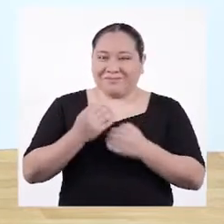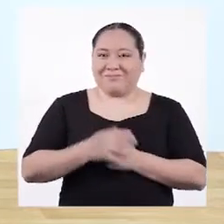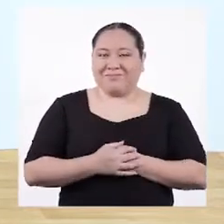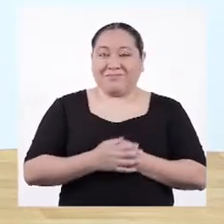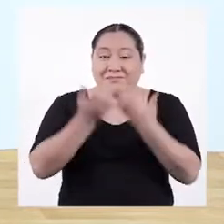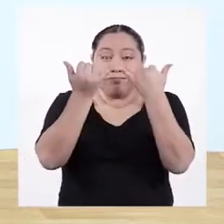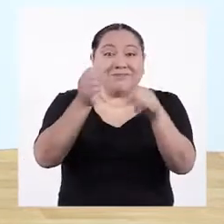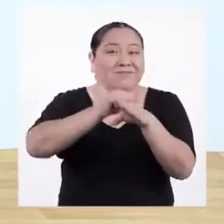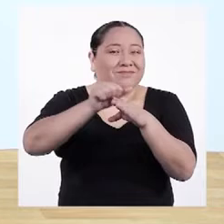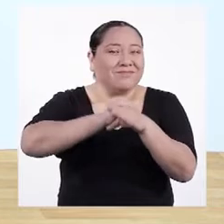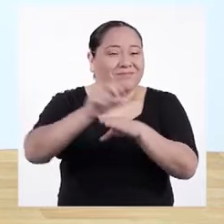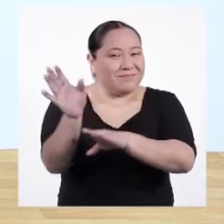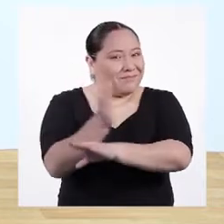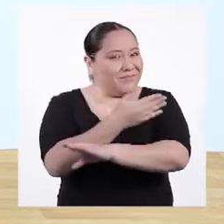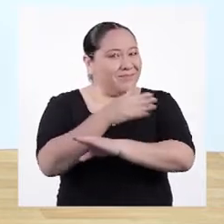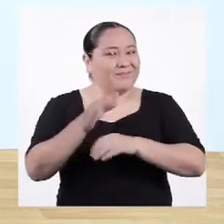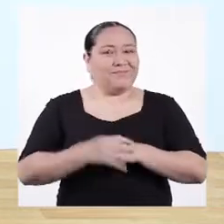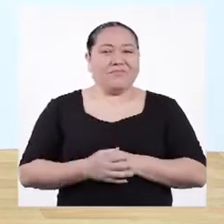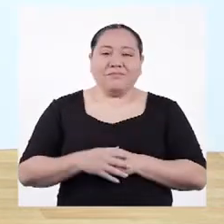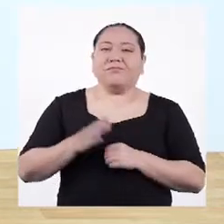Vamos a practicarlo con música.